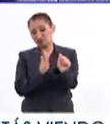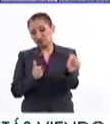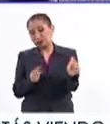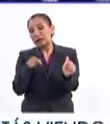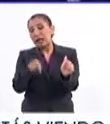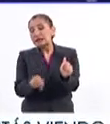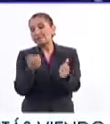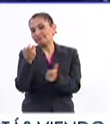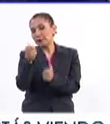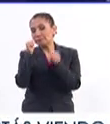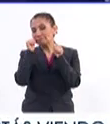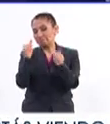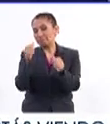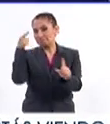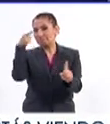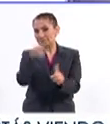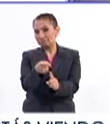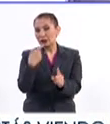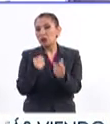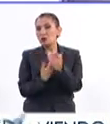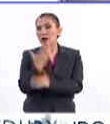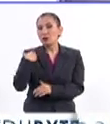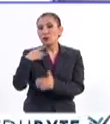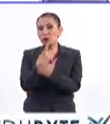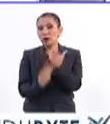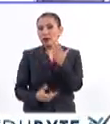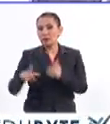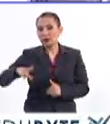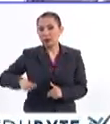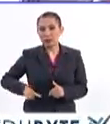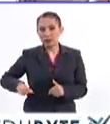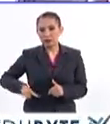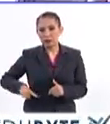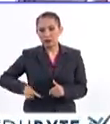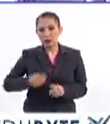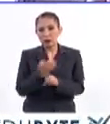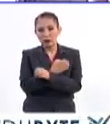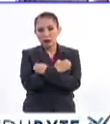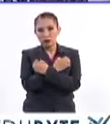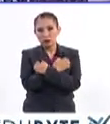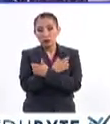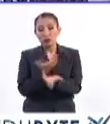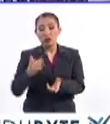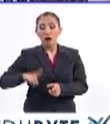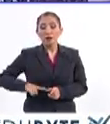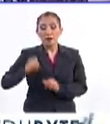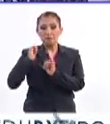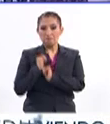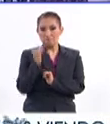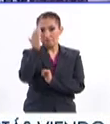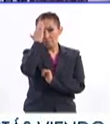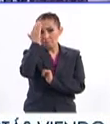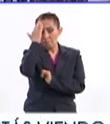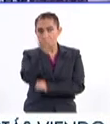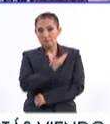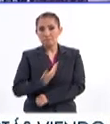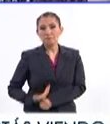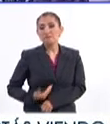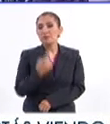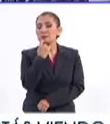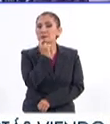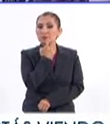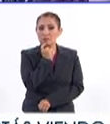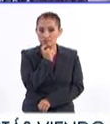es precisamente uno de los objetivos de la nueva política educativa. El gobierno encabezado por el presidente Andrés Manuel